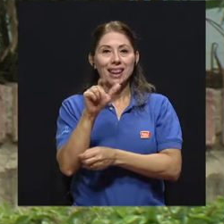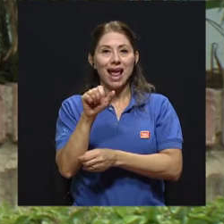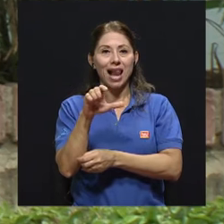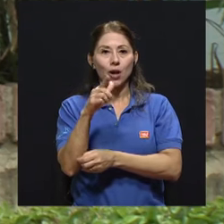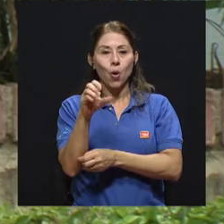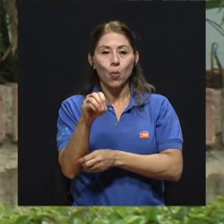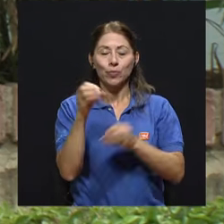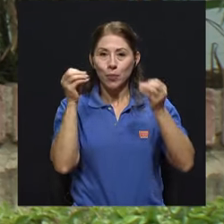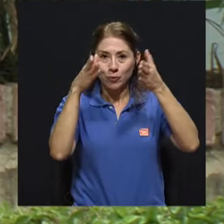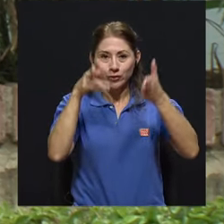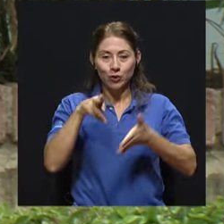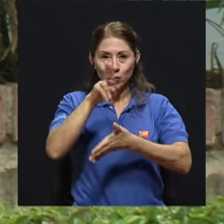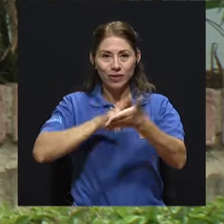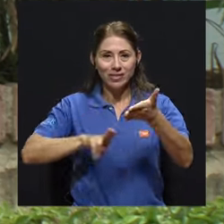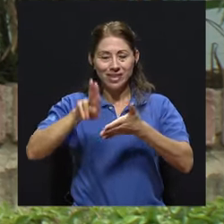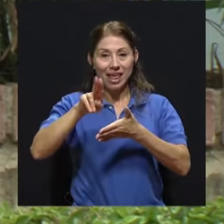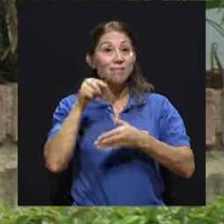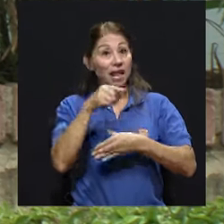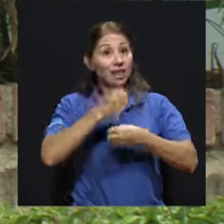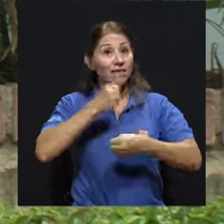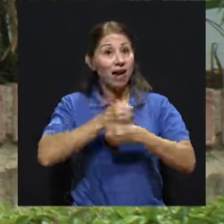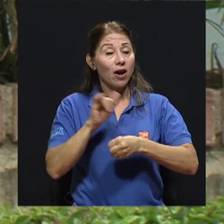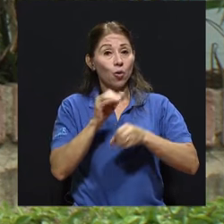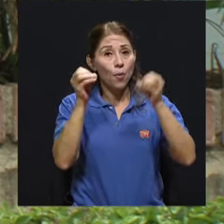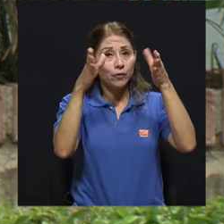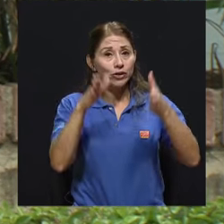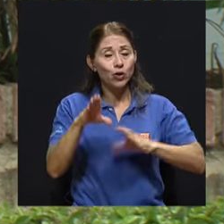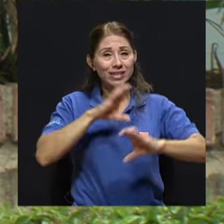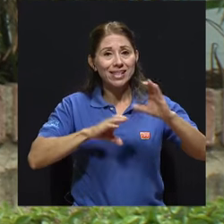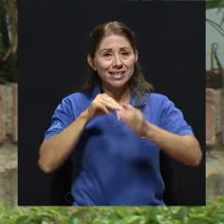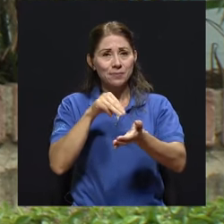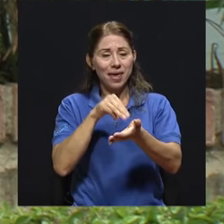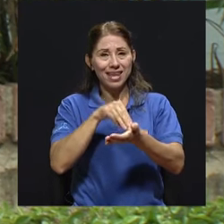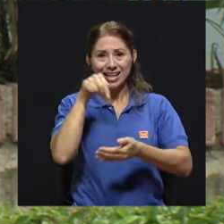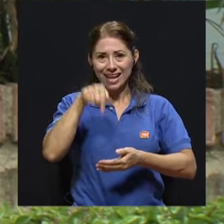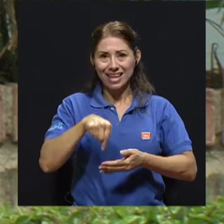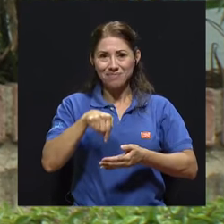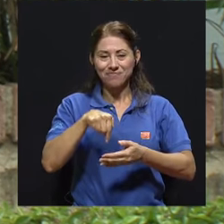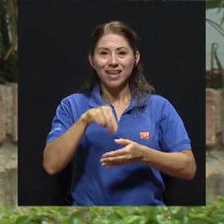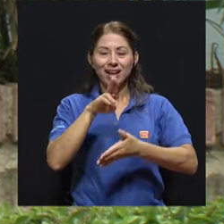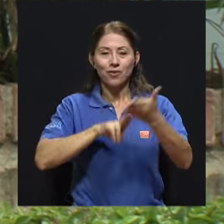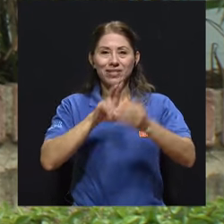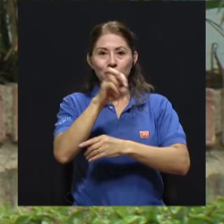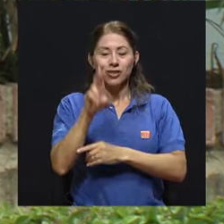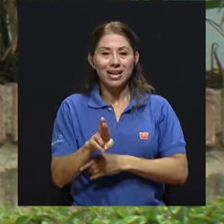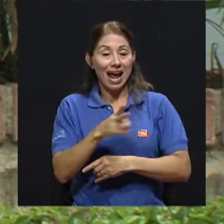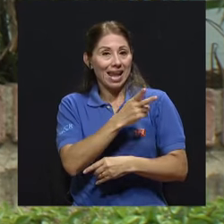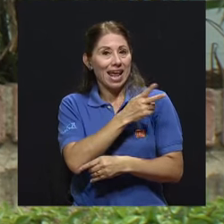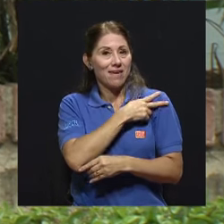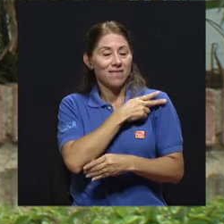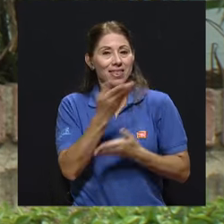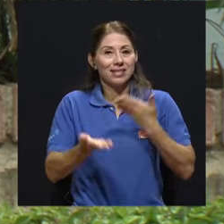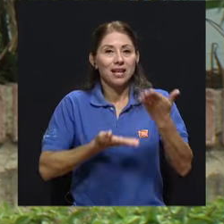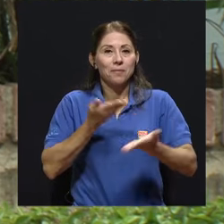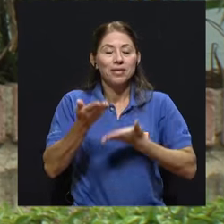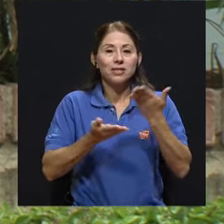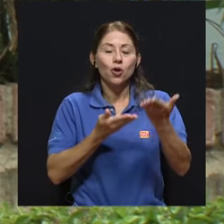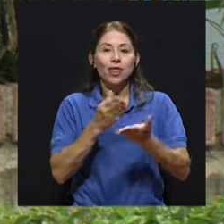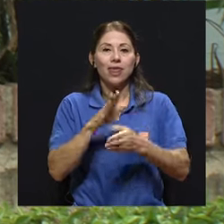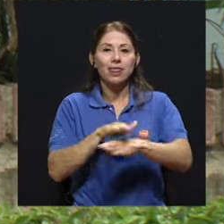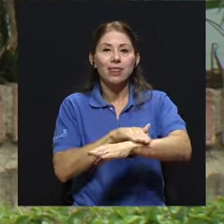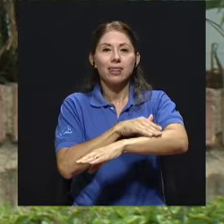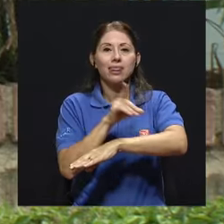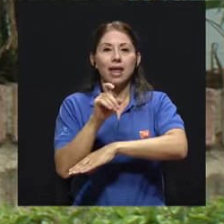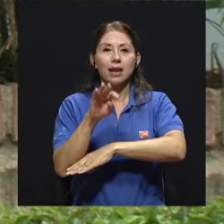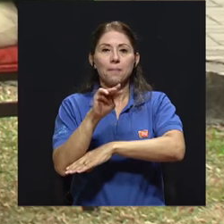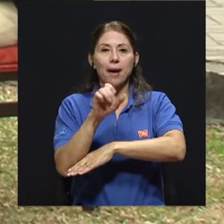el doctor ha trabajado como profesor en ciencias médicas aquí en la Universidad de Costa Rica, como jefe del Servicio de Dermatología del Hospital San